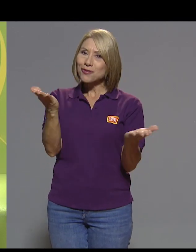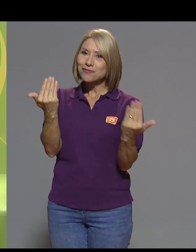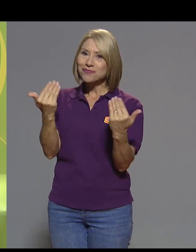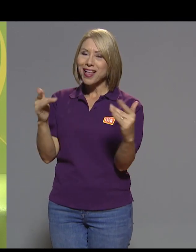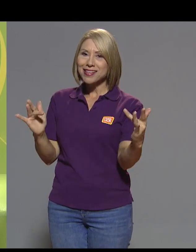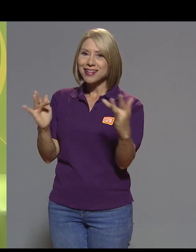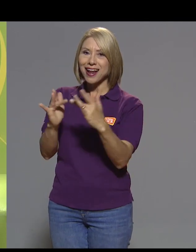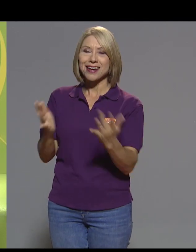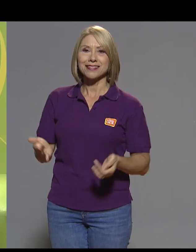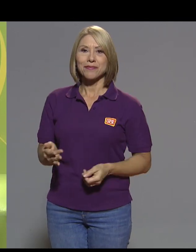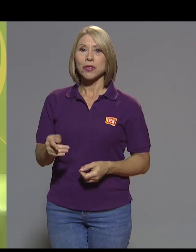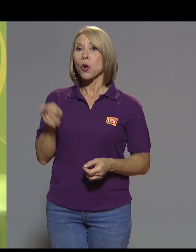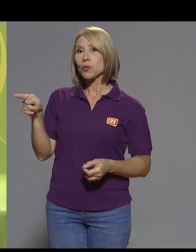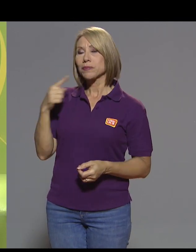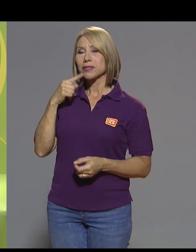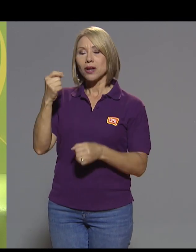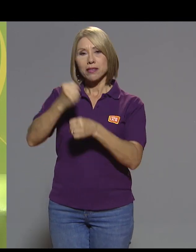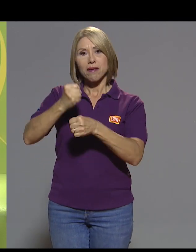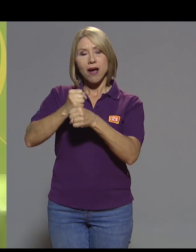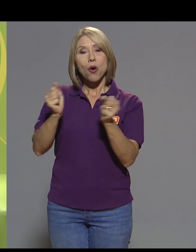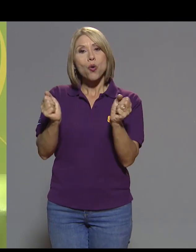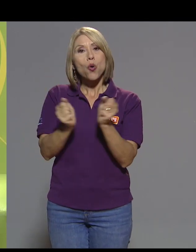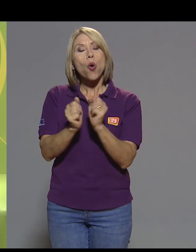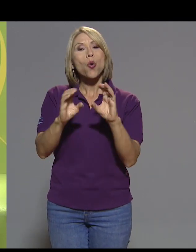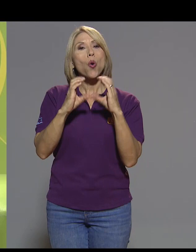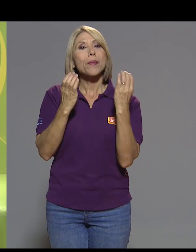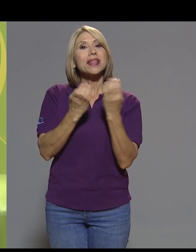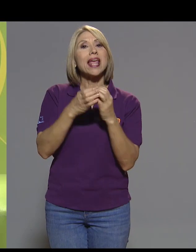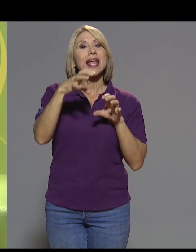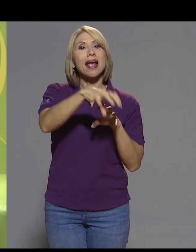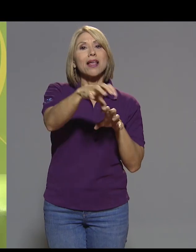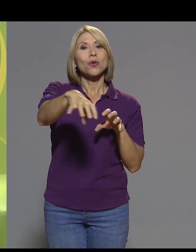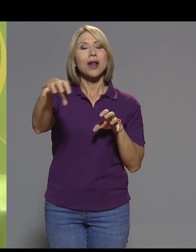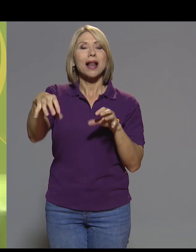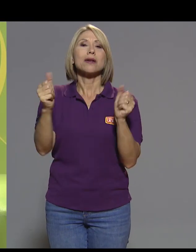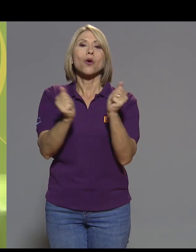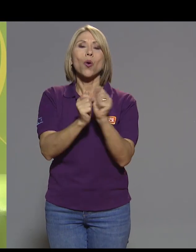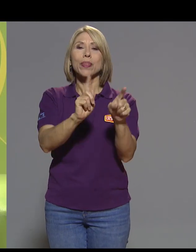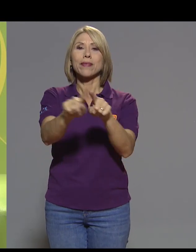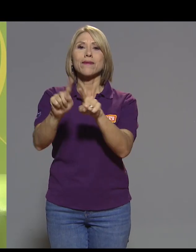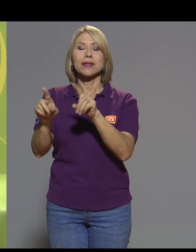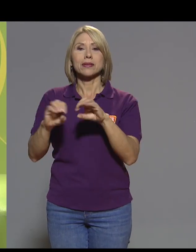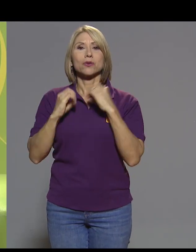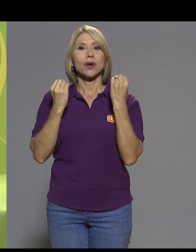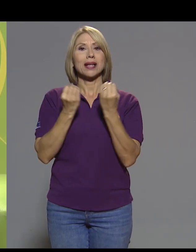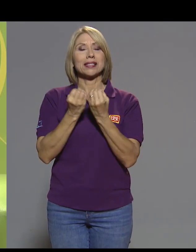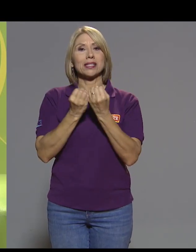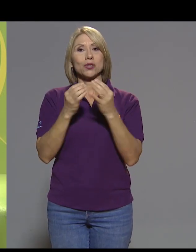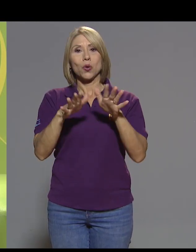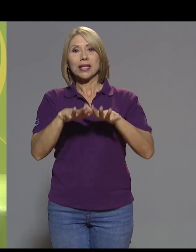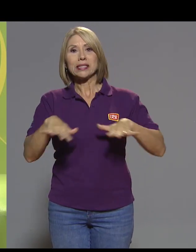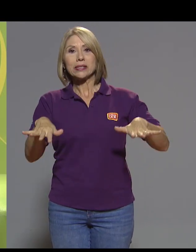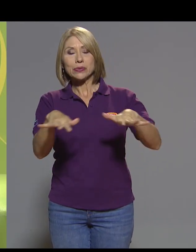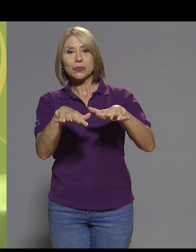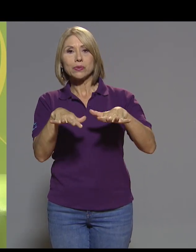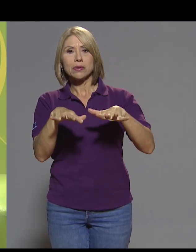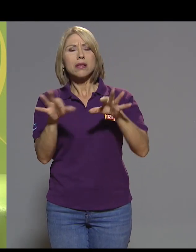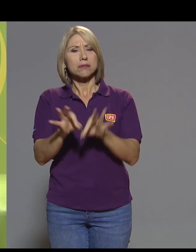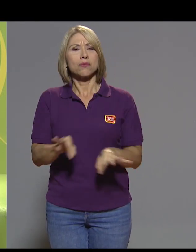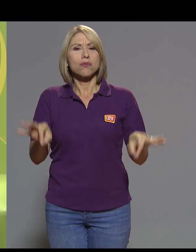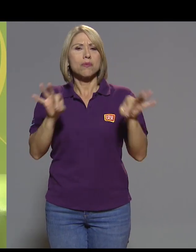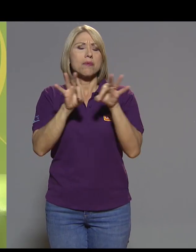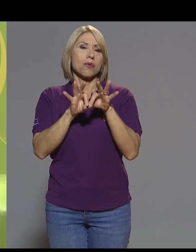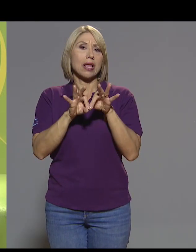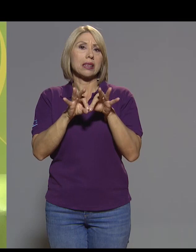menciona este trabajo con los comités cantonales de deporte con diferentes organizaciones locales que es muy importante para que